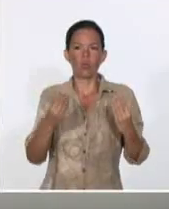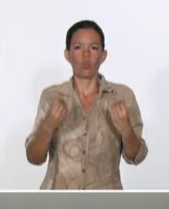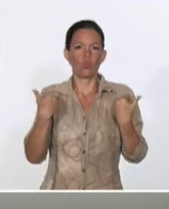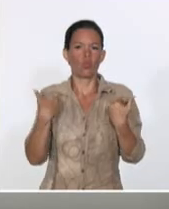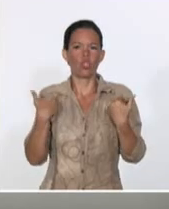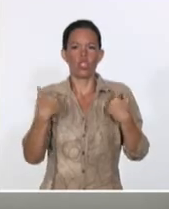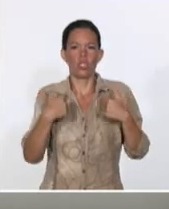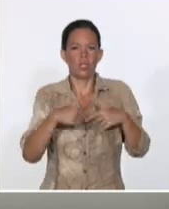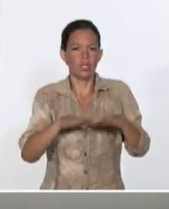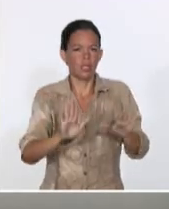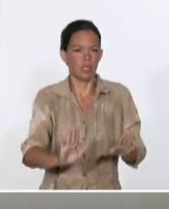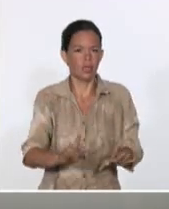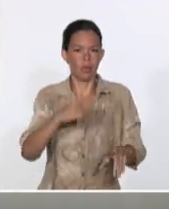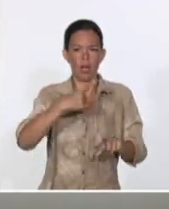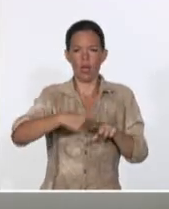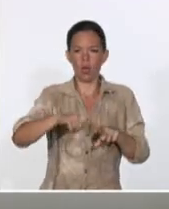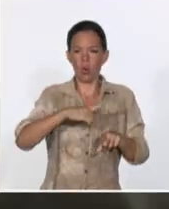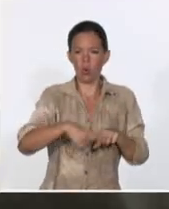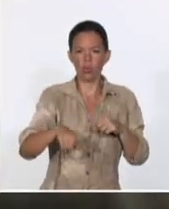muchísimos asuntos a resolver.